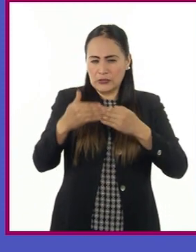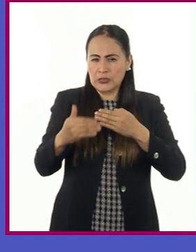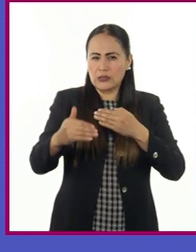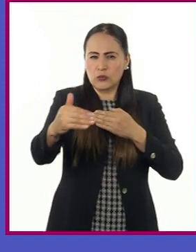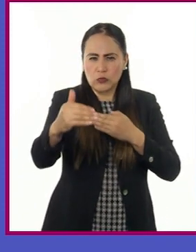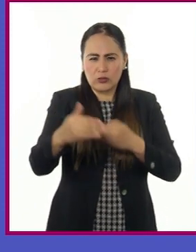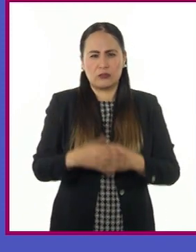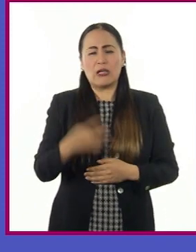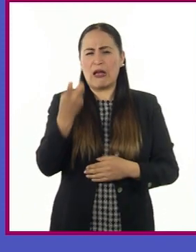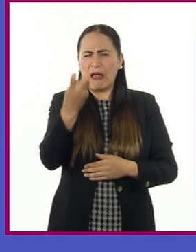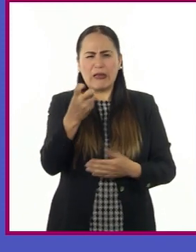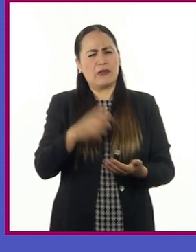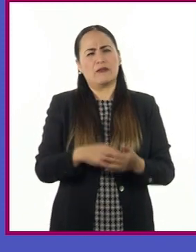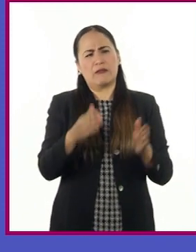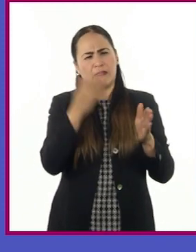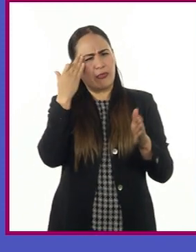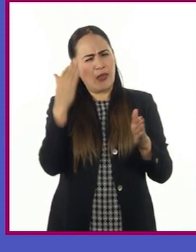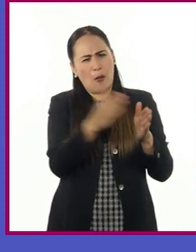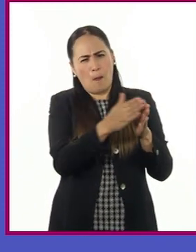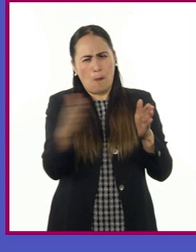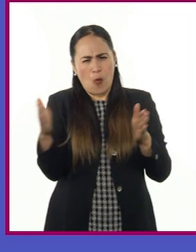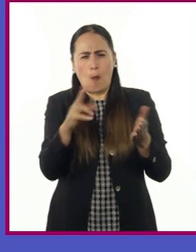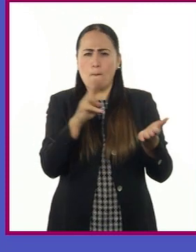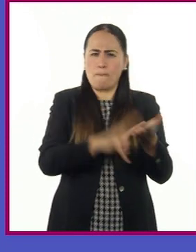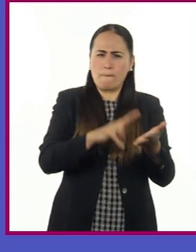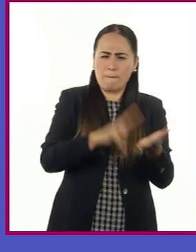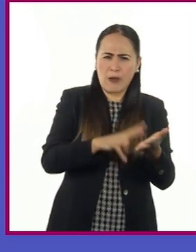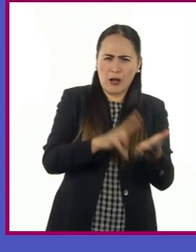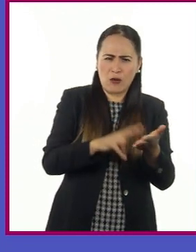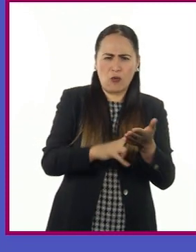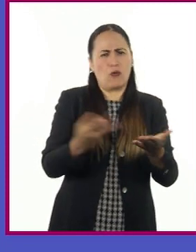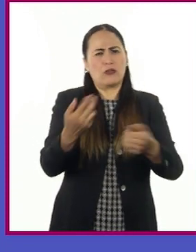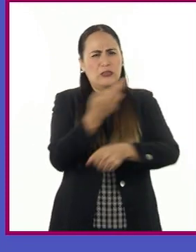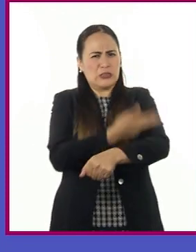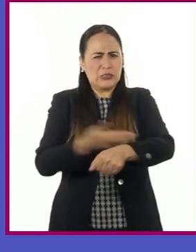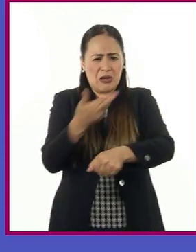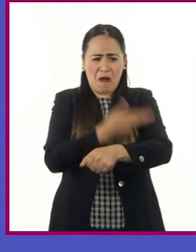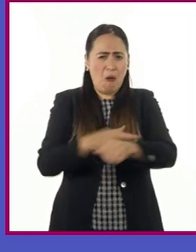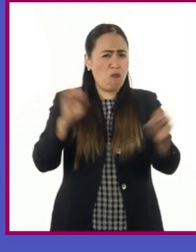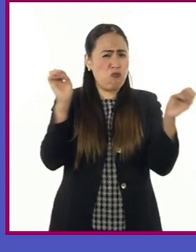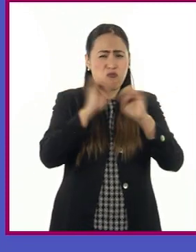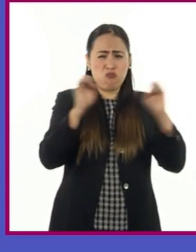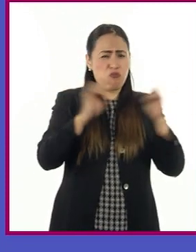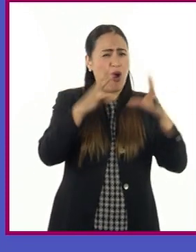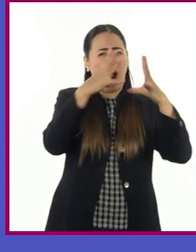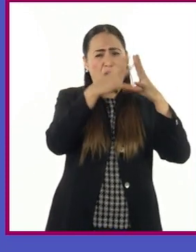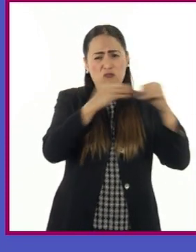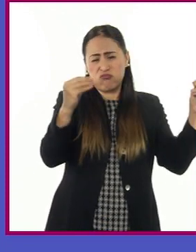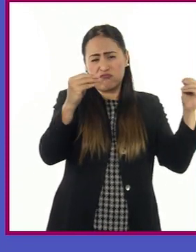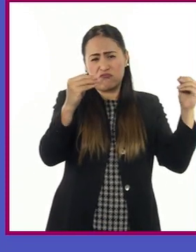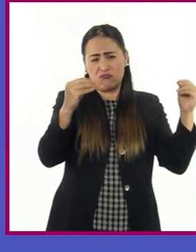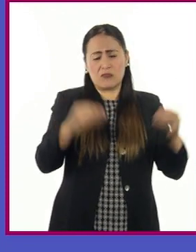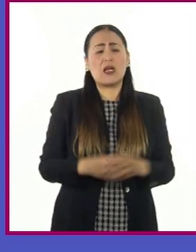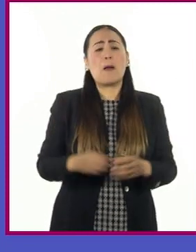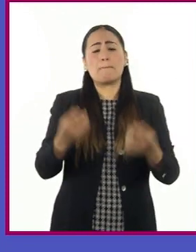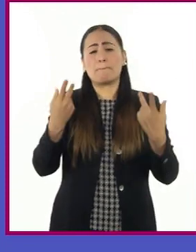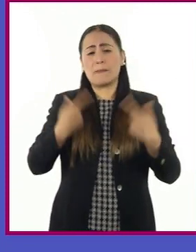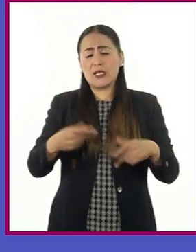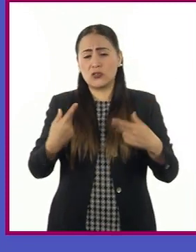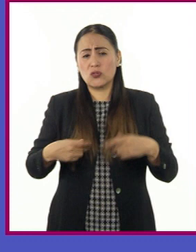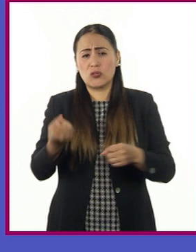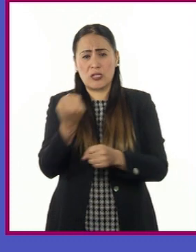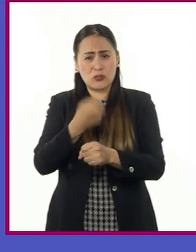todos los valores y organizaciones que existían han desaparecido y en cambio las sociedades